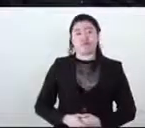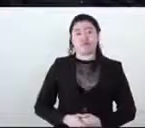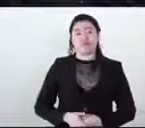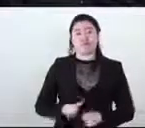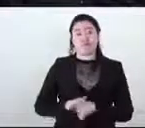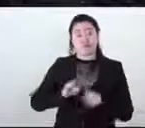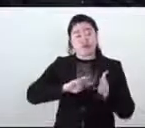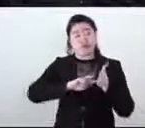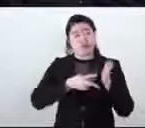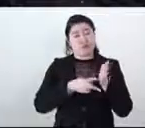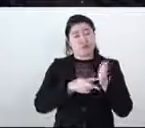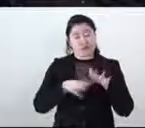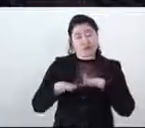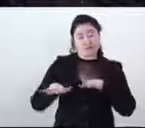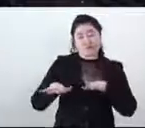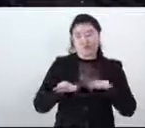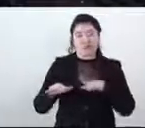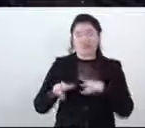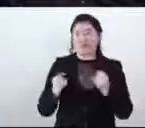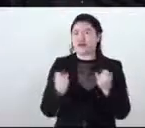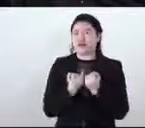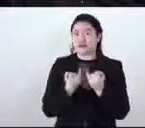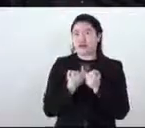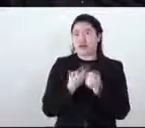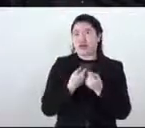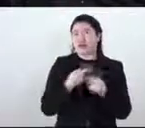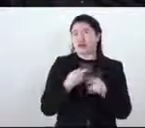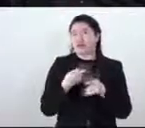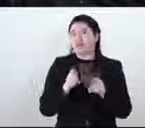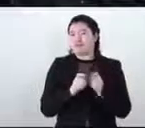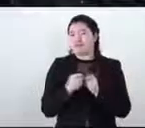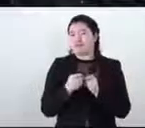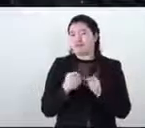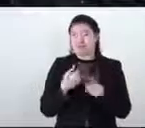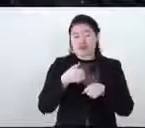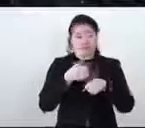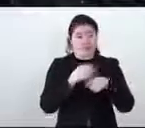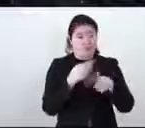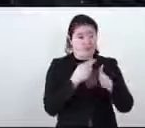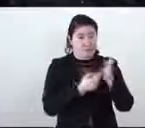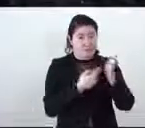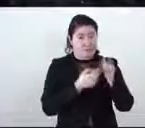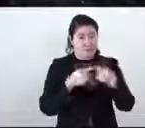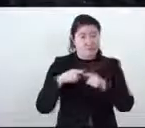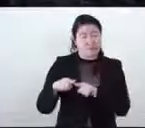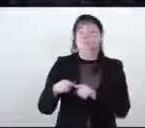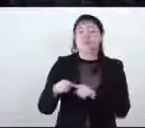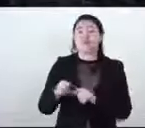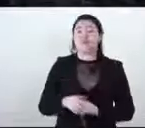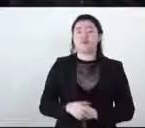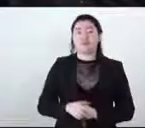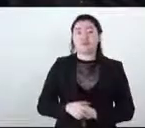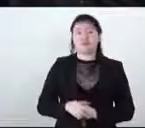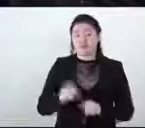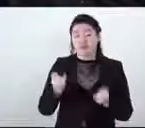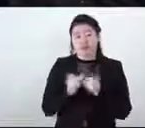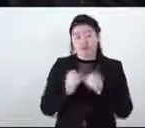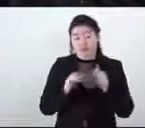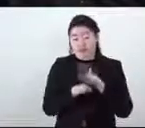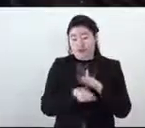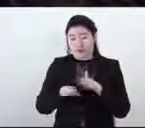en ingeniería geosísmica, modelado numérico e instrumentación, cimentaciones e